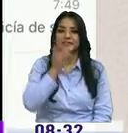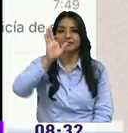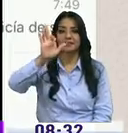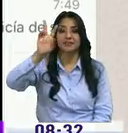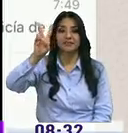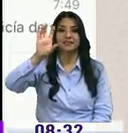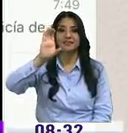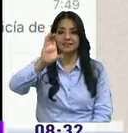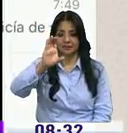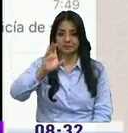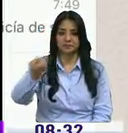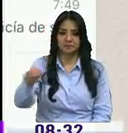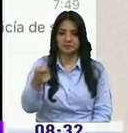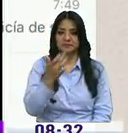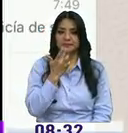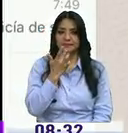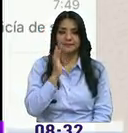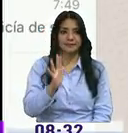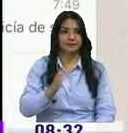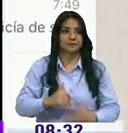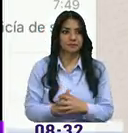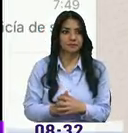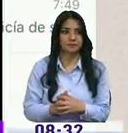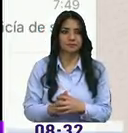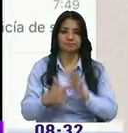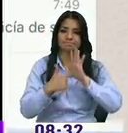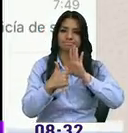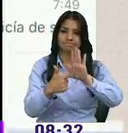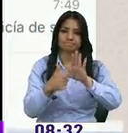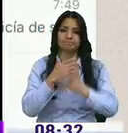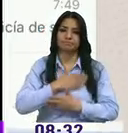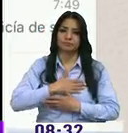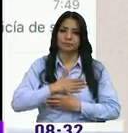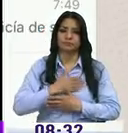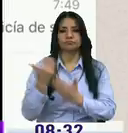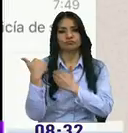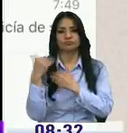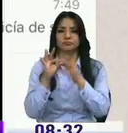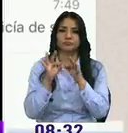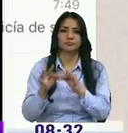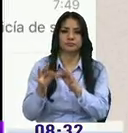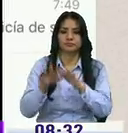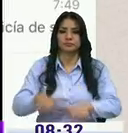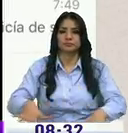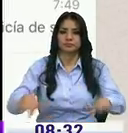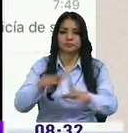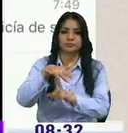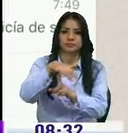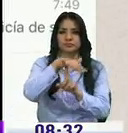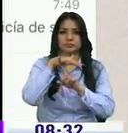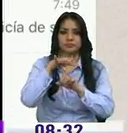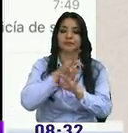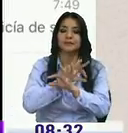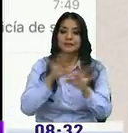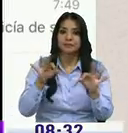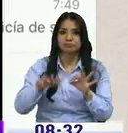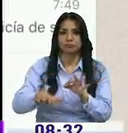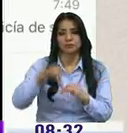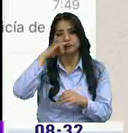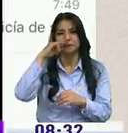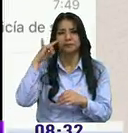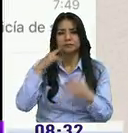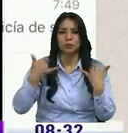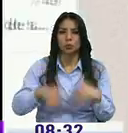canal favorito. Mediante este medio de comunicación debe conceder que por favor, encargados de mantenimiento del espacio público, dar limpieza a los niños que juegan en medio de la